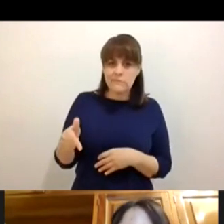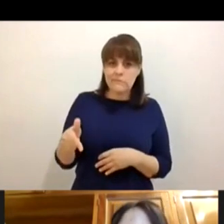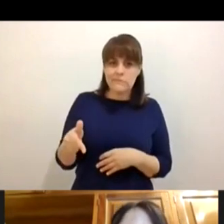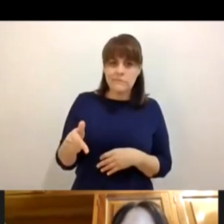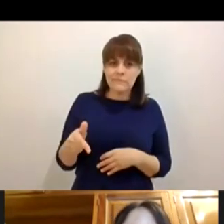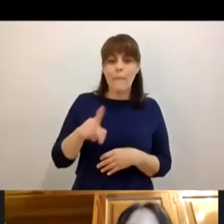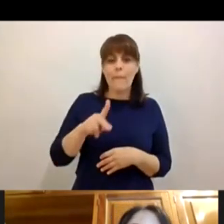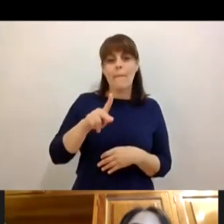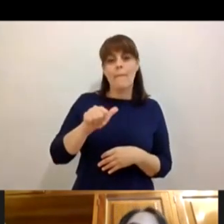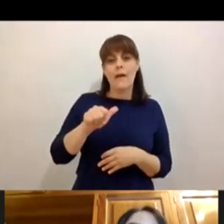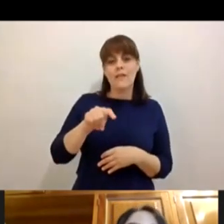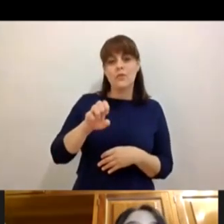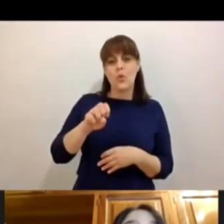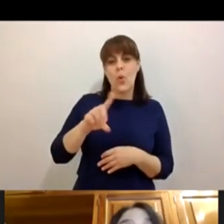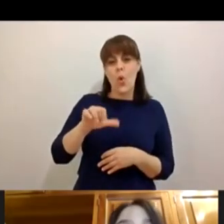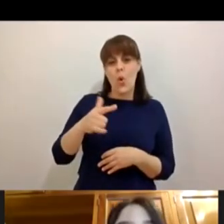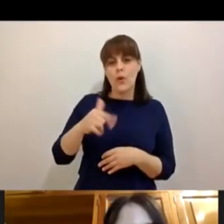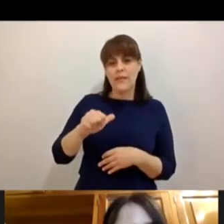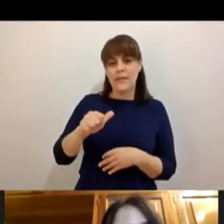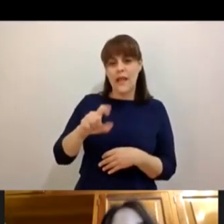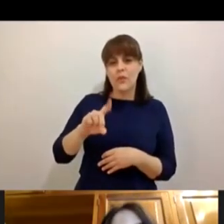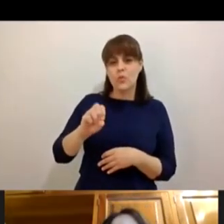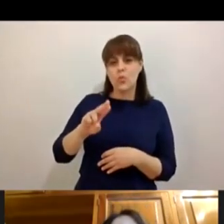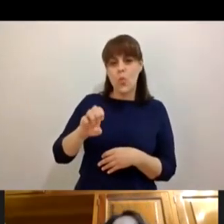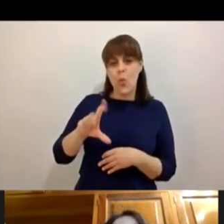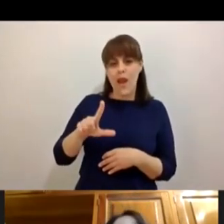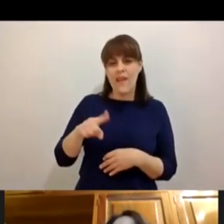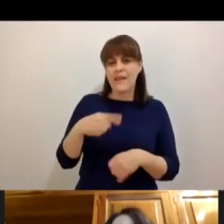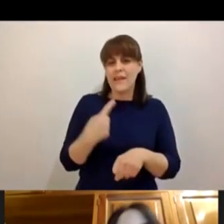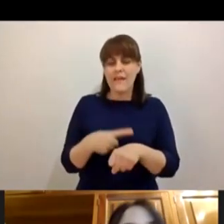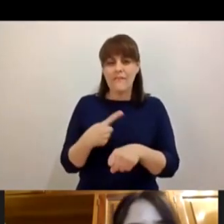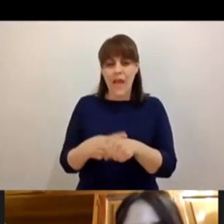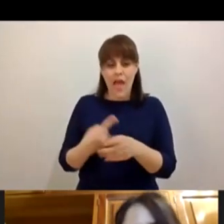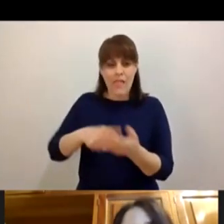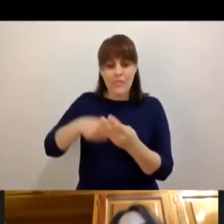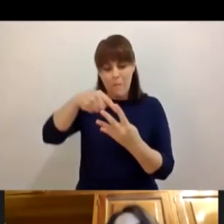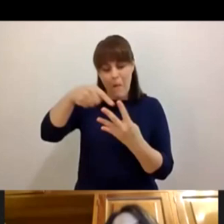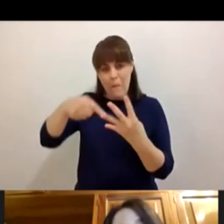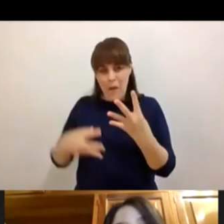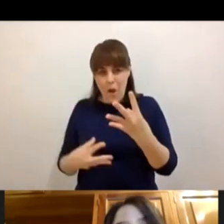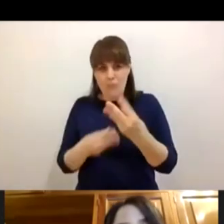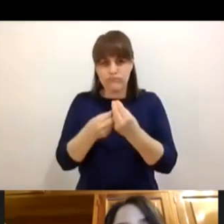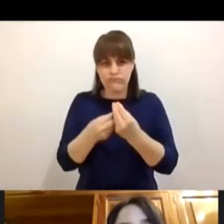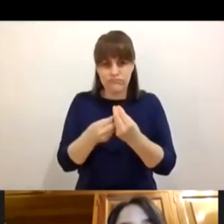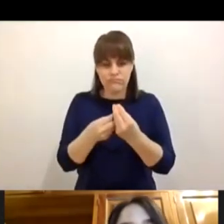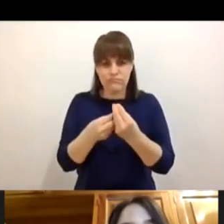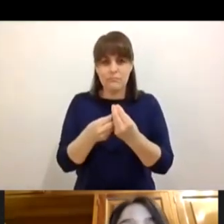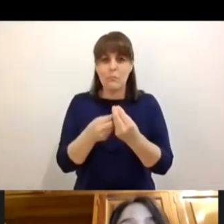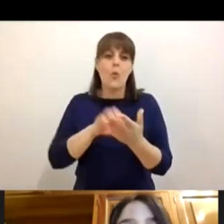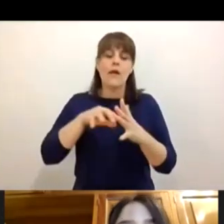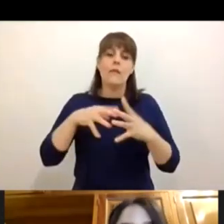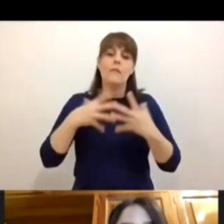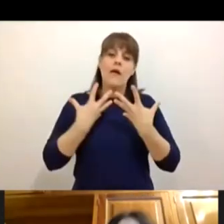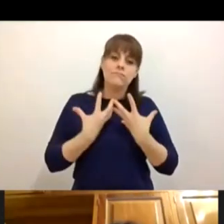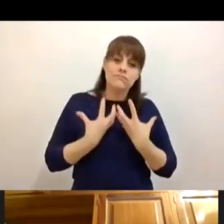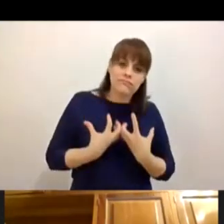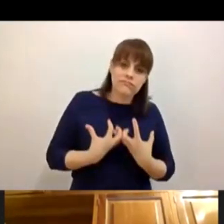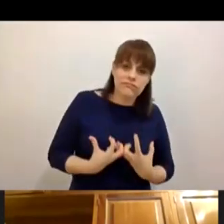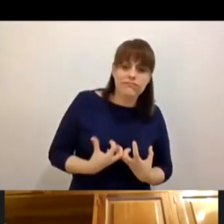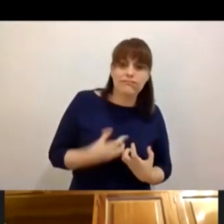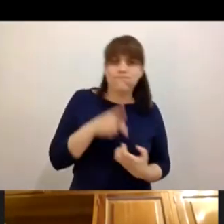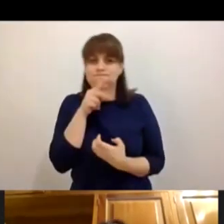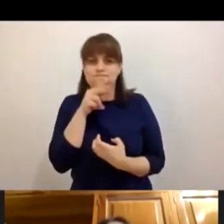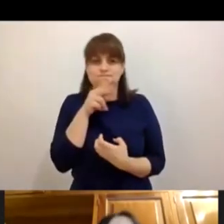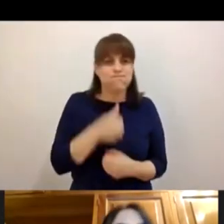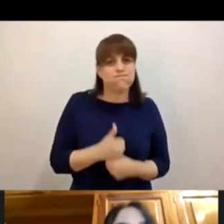¿no? Parece que sí hay cruzados como otros trastornos, podría ser depresión, ansiedad, ¿no? En el caso de este adolescente un